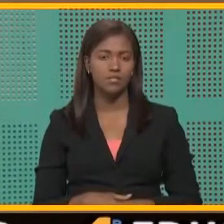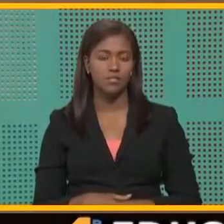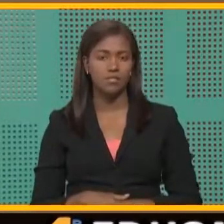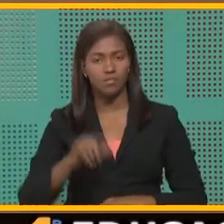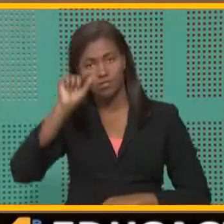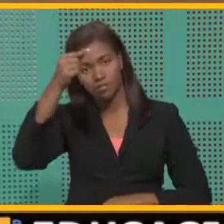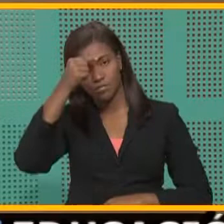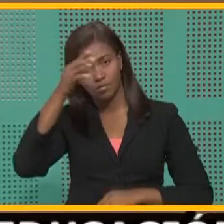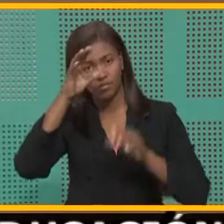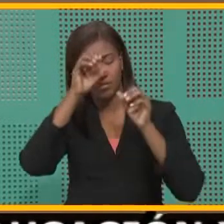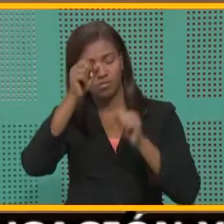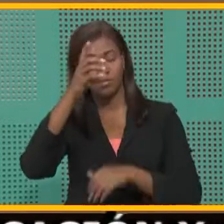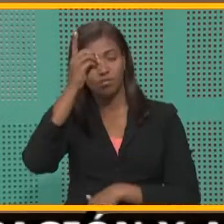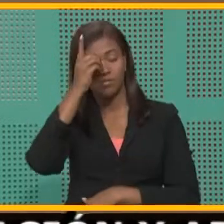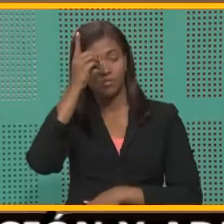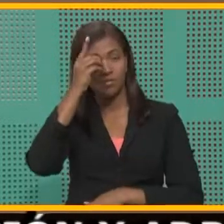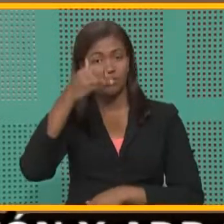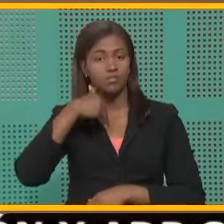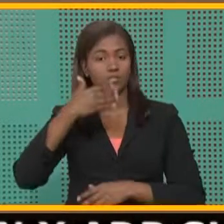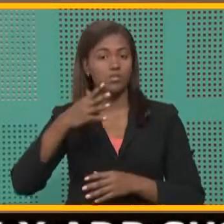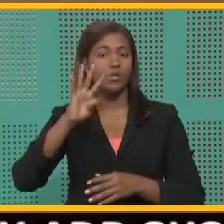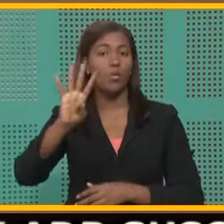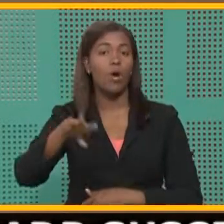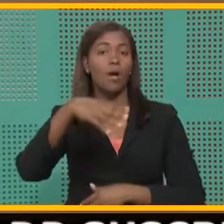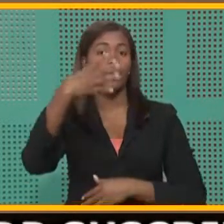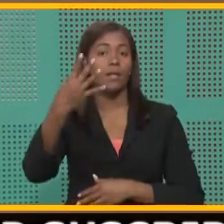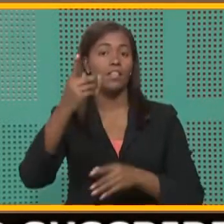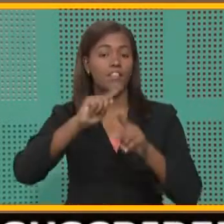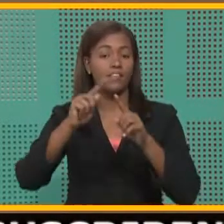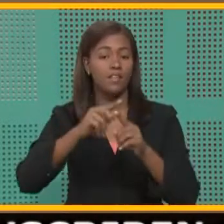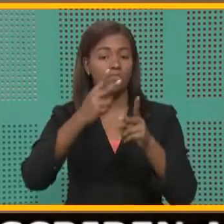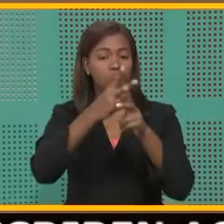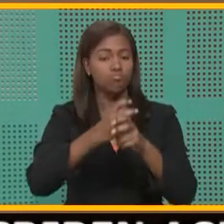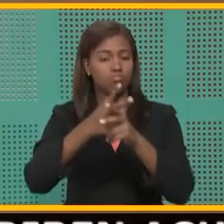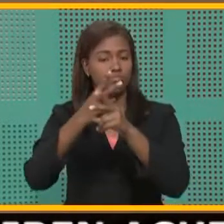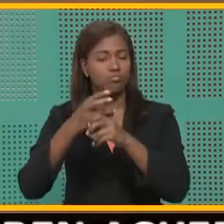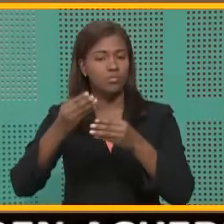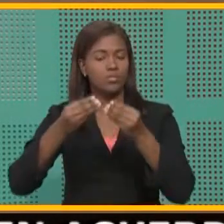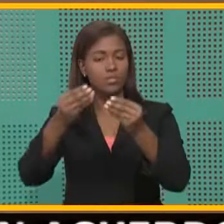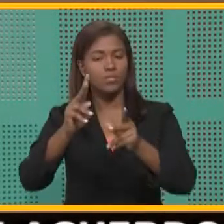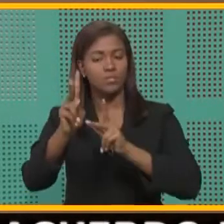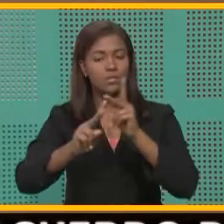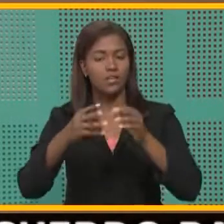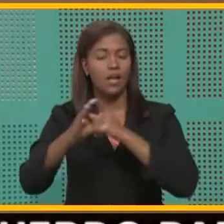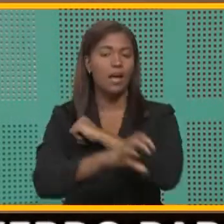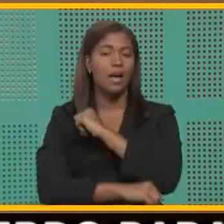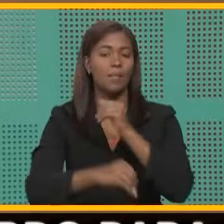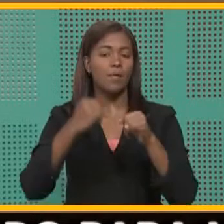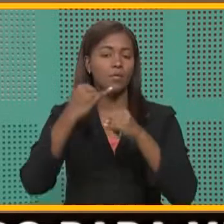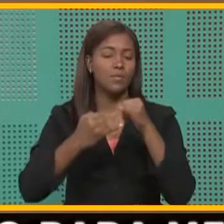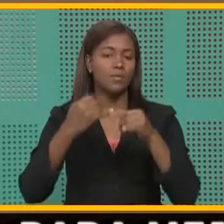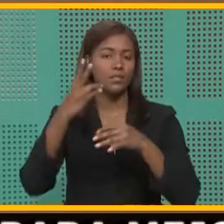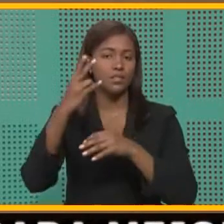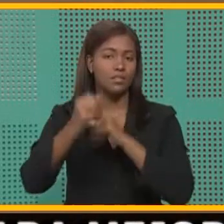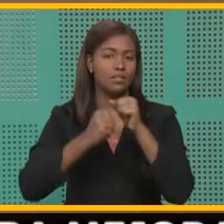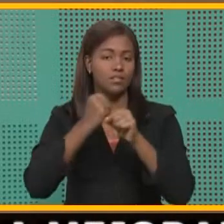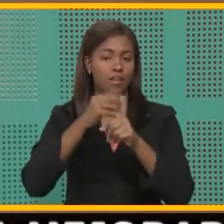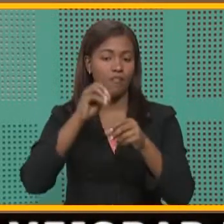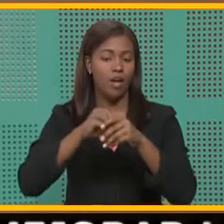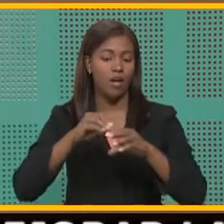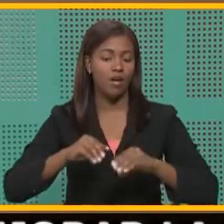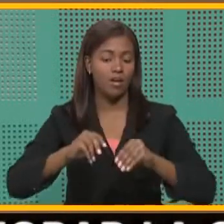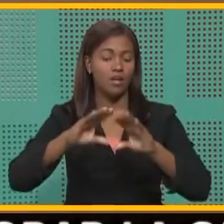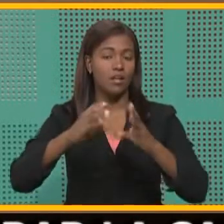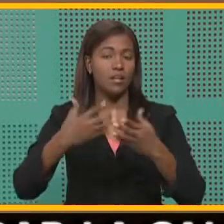El gobierno del presidente Danilo Medina ha cuadruplicado los financiamientos otorgados a los productores del campo en los últimos 7 años. El Banco Agrícola